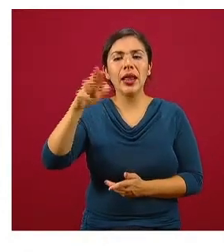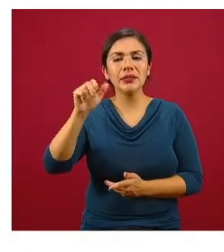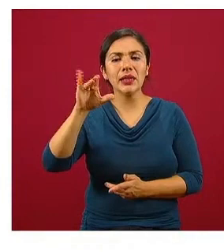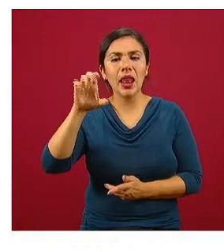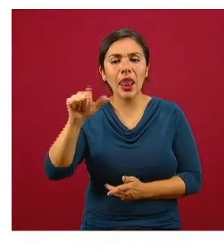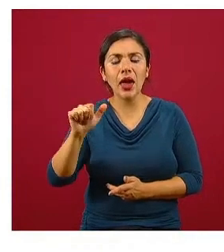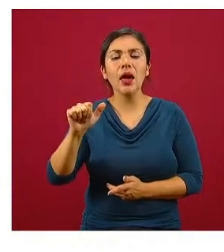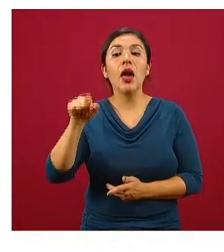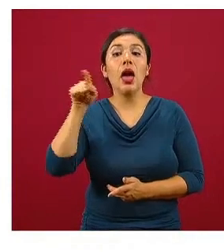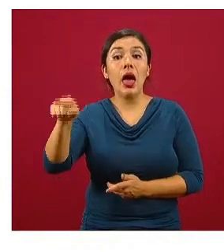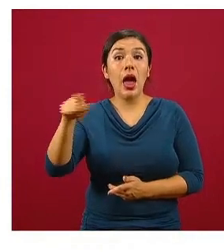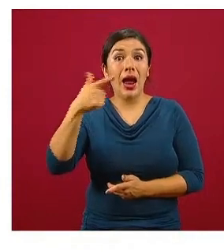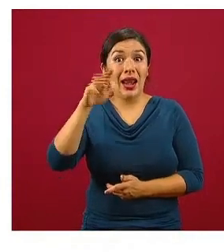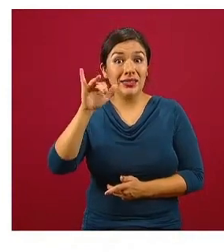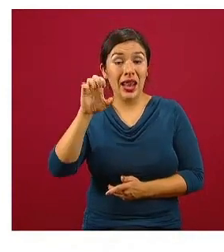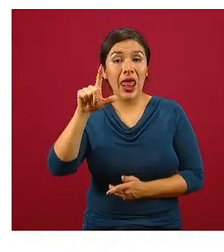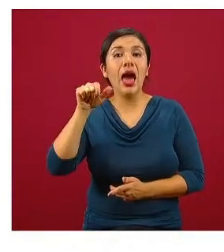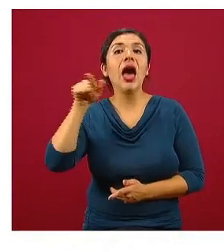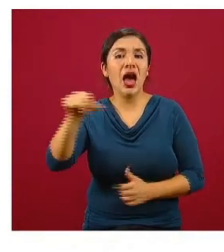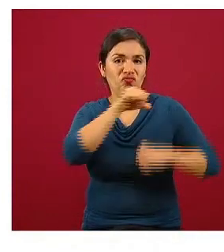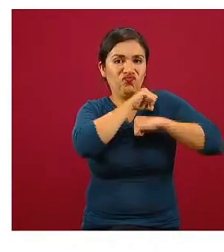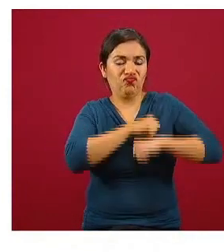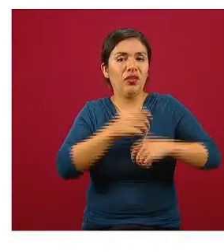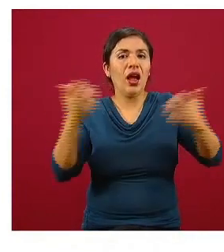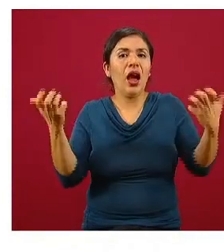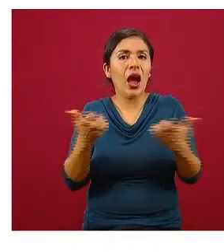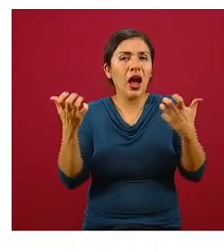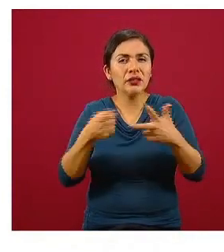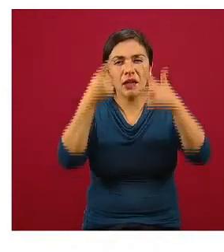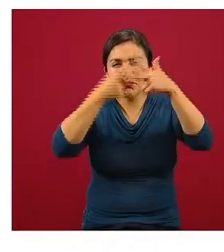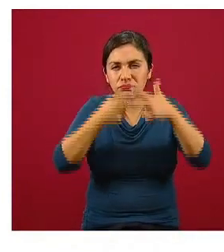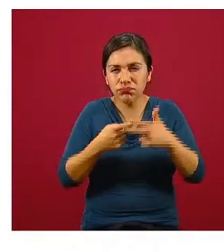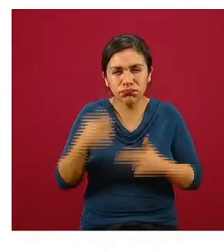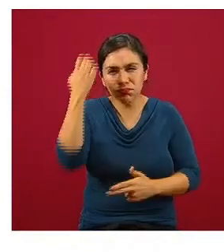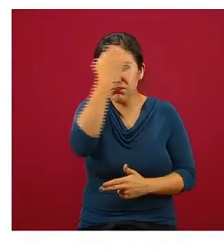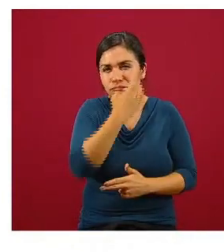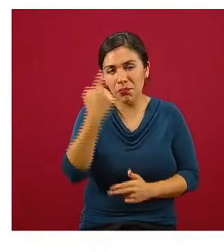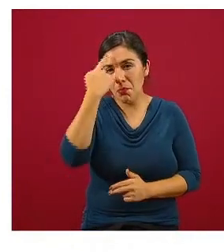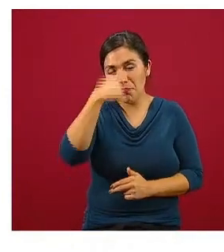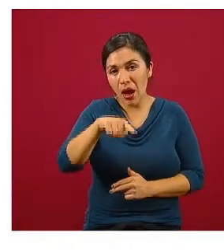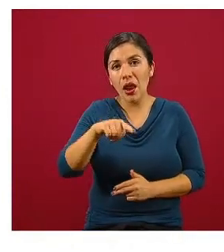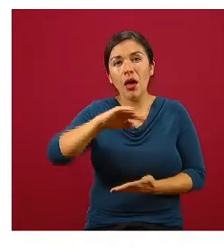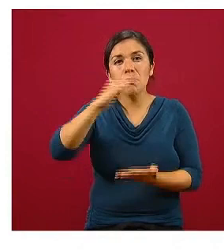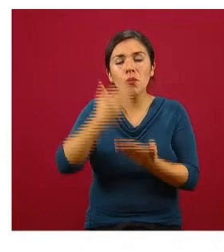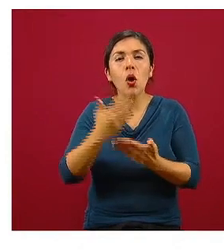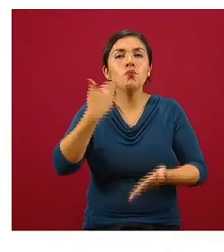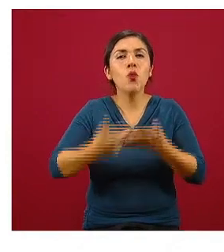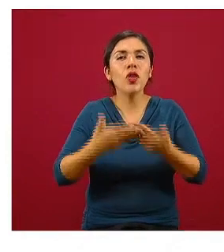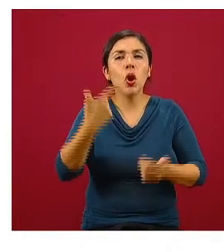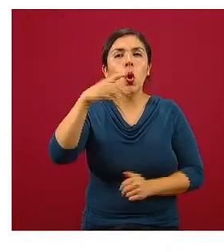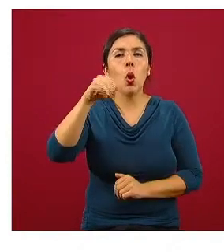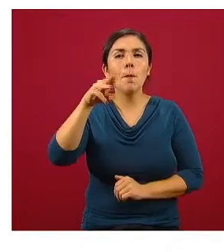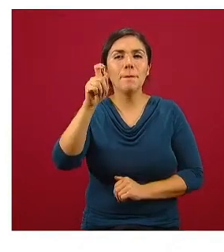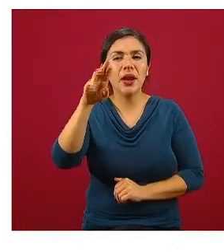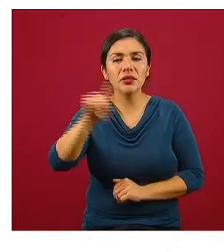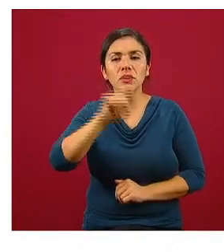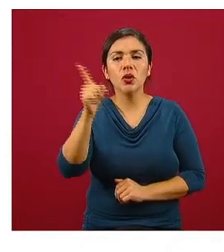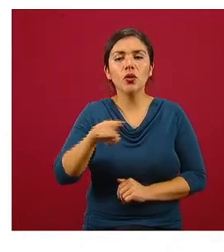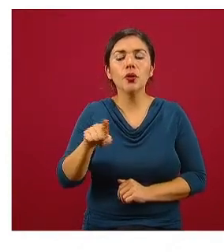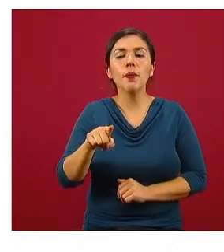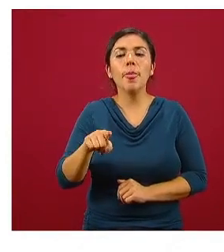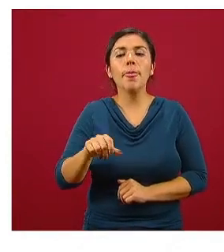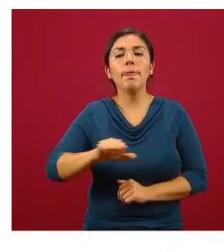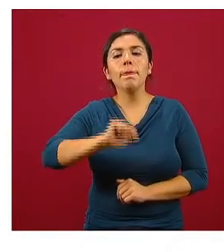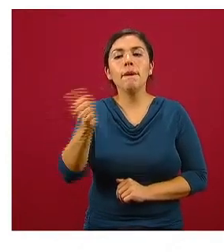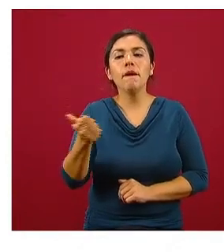Dolores. Ella es la que ha estado haciendo las estimaciones de RT y también el modelo de Gompers, también del CIMAT,